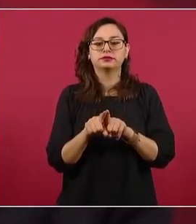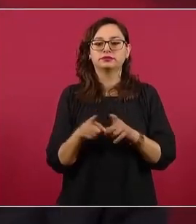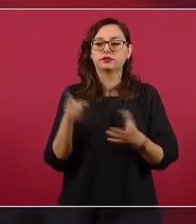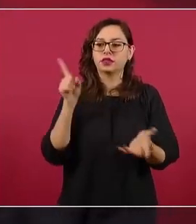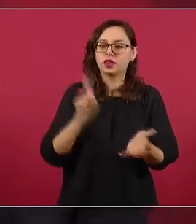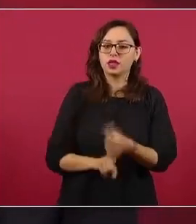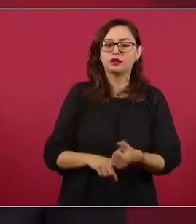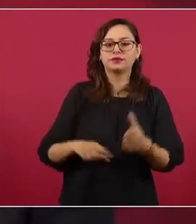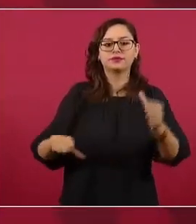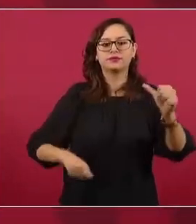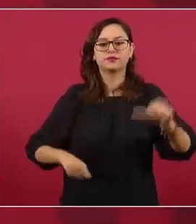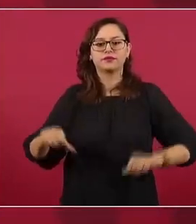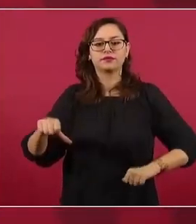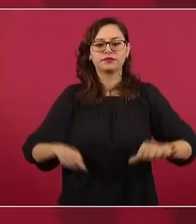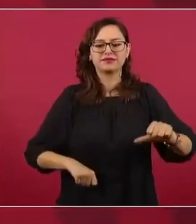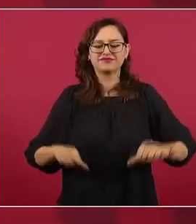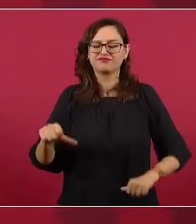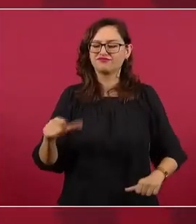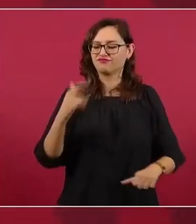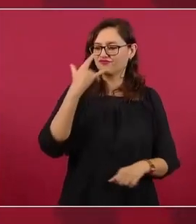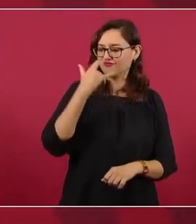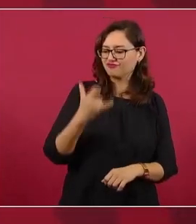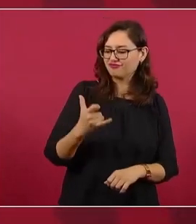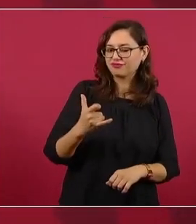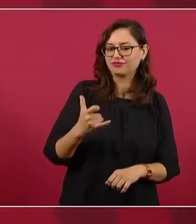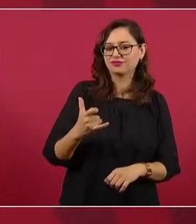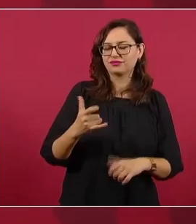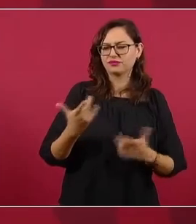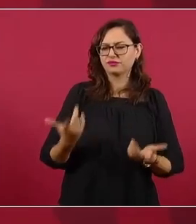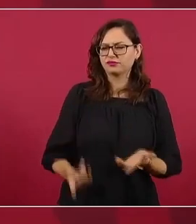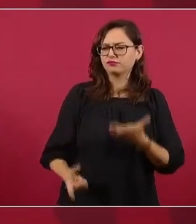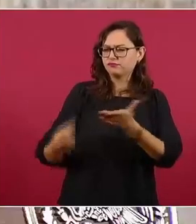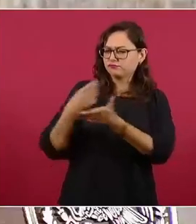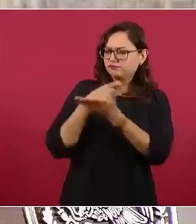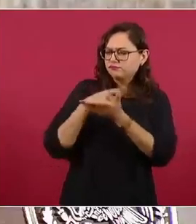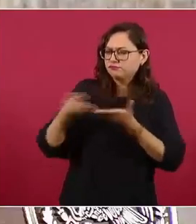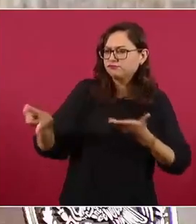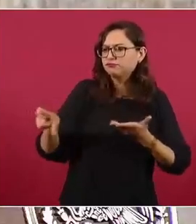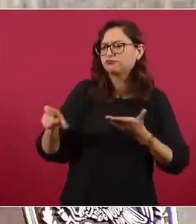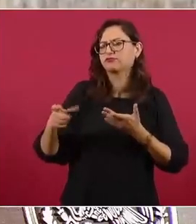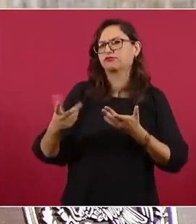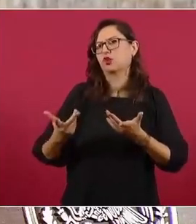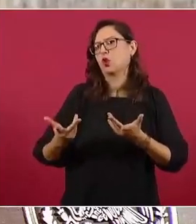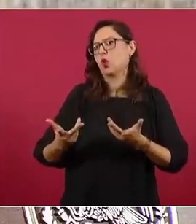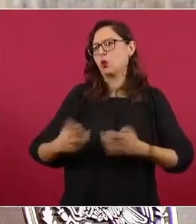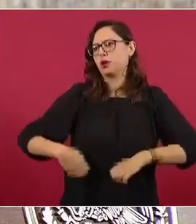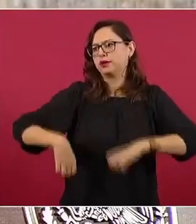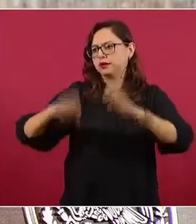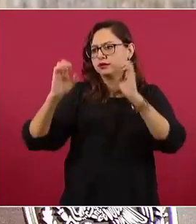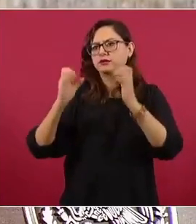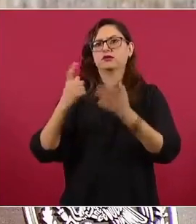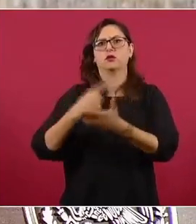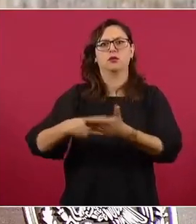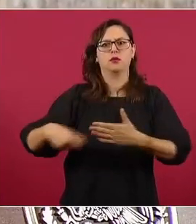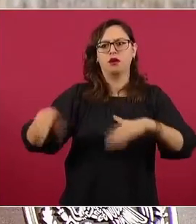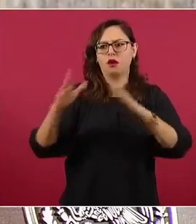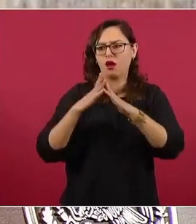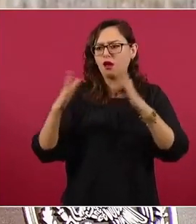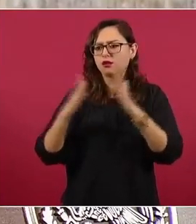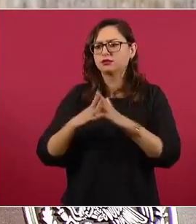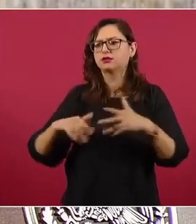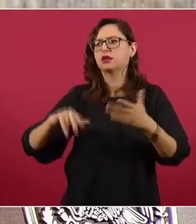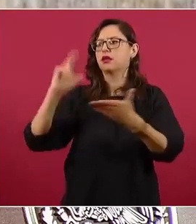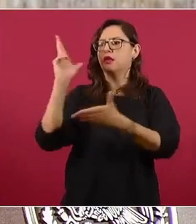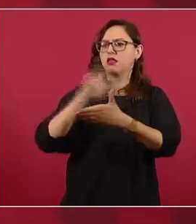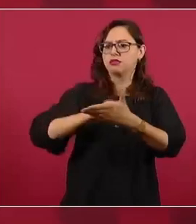vulnerables, que son desde la compra de inmuebles, obras de arte, oro,